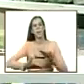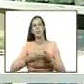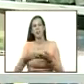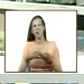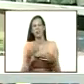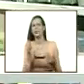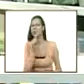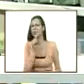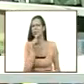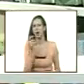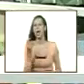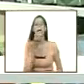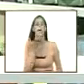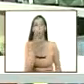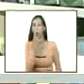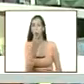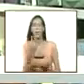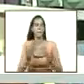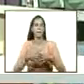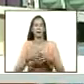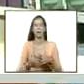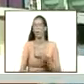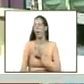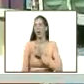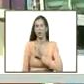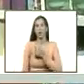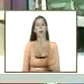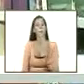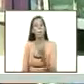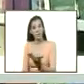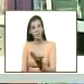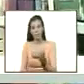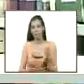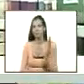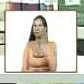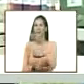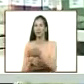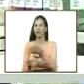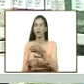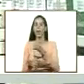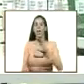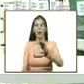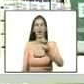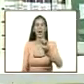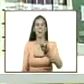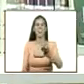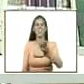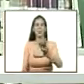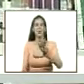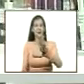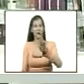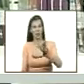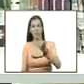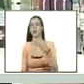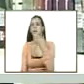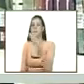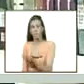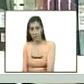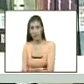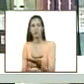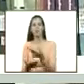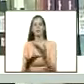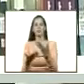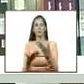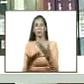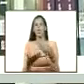que una empresa x solicita va a la comisión de administración de divisa hace una